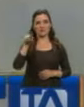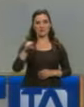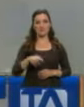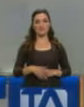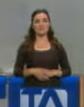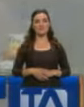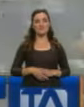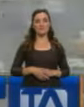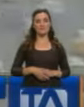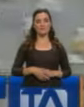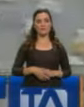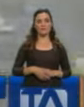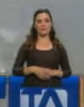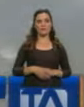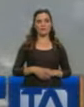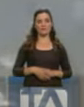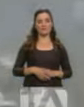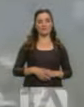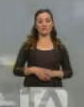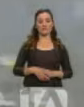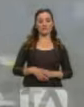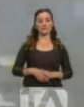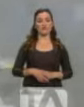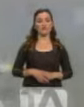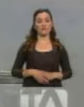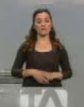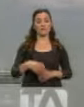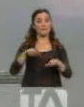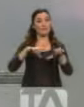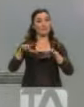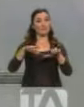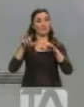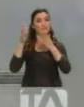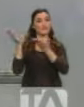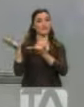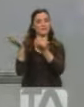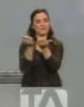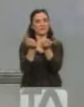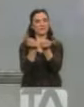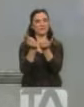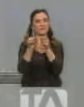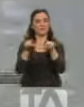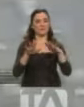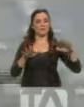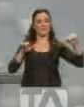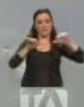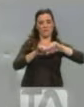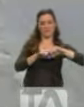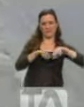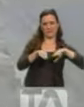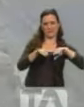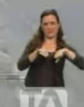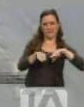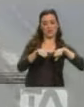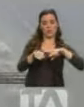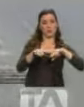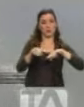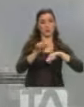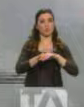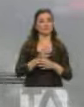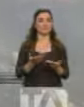vivo de la Velasco Ibarra. Esto es en el sector del Trébol. También congestión para quienes suben del Valle de los Chillos. Cuando